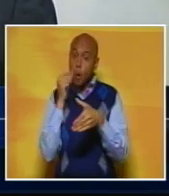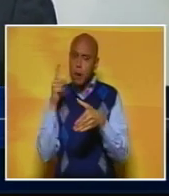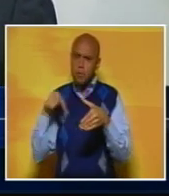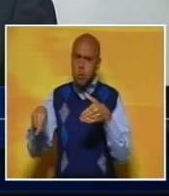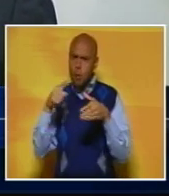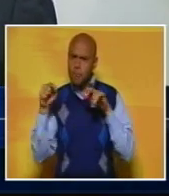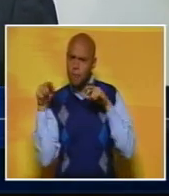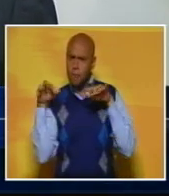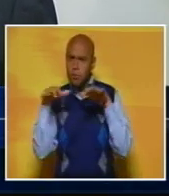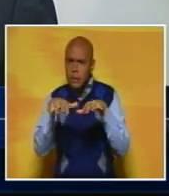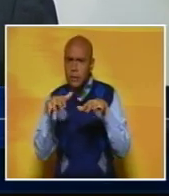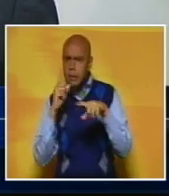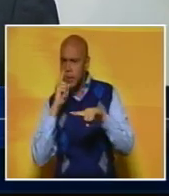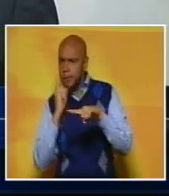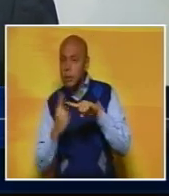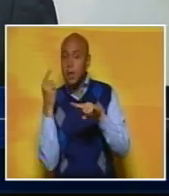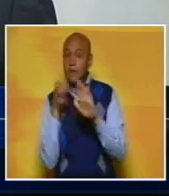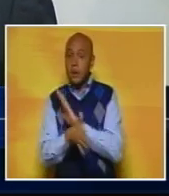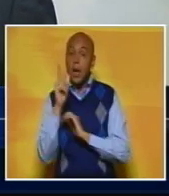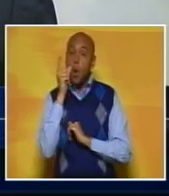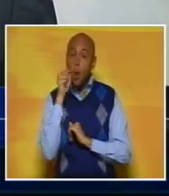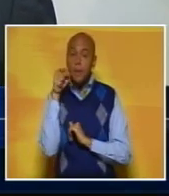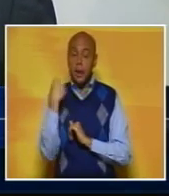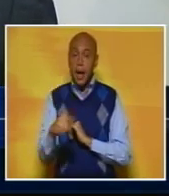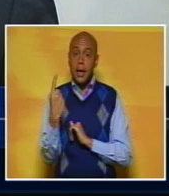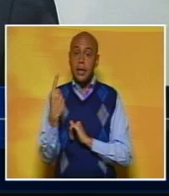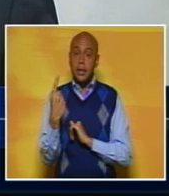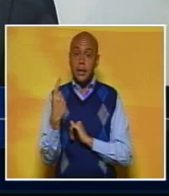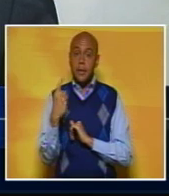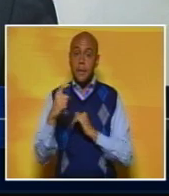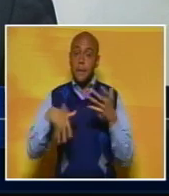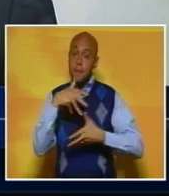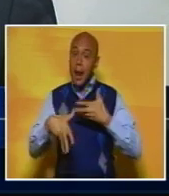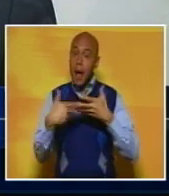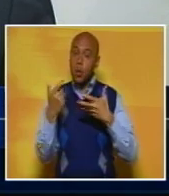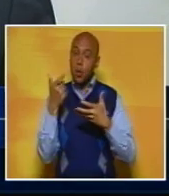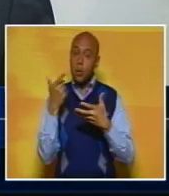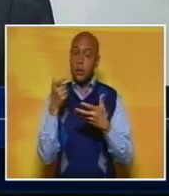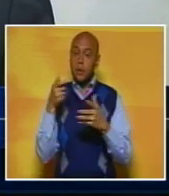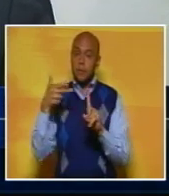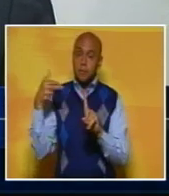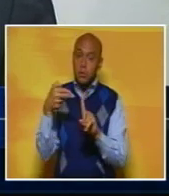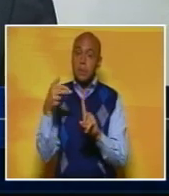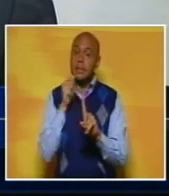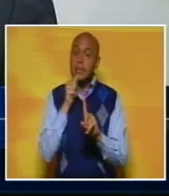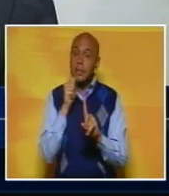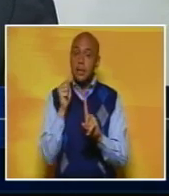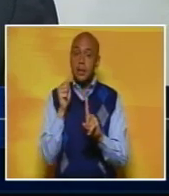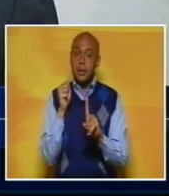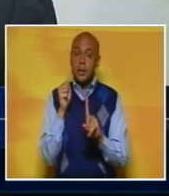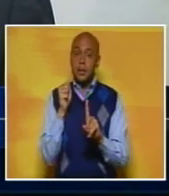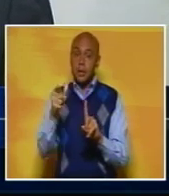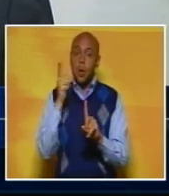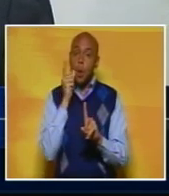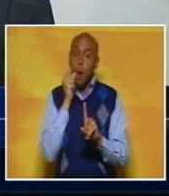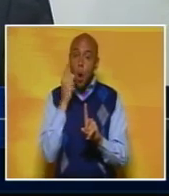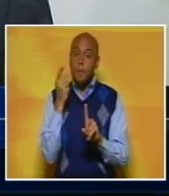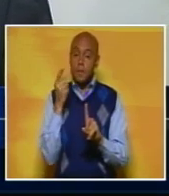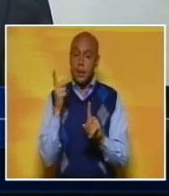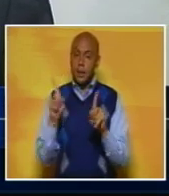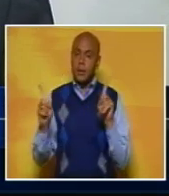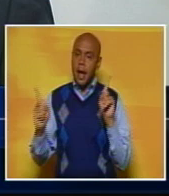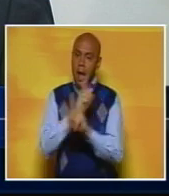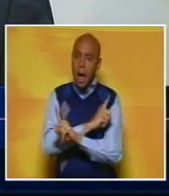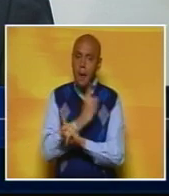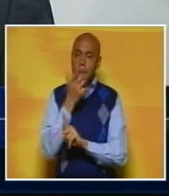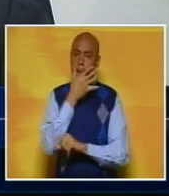esta organización que venía cometiendo este tipo de delitos, utilizando para ello indumentarias